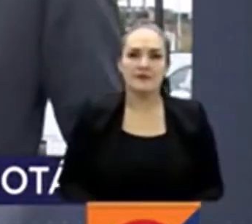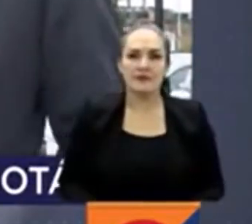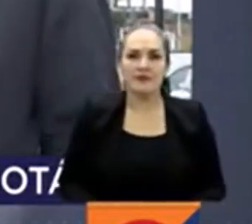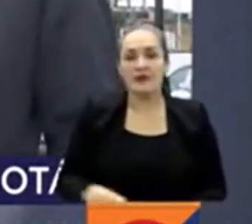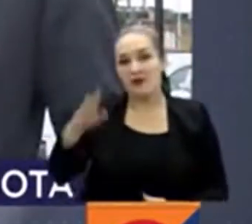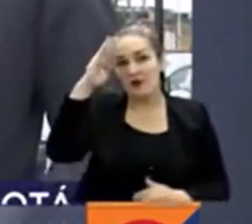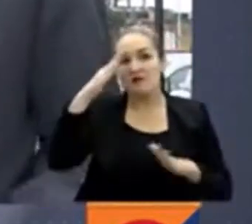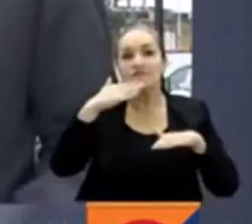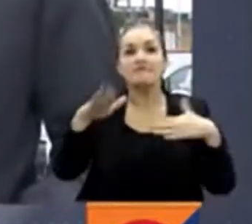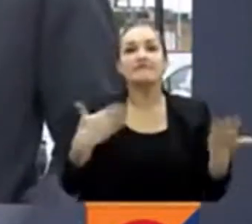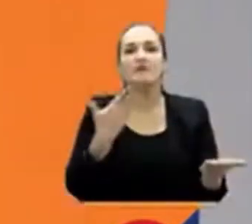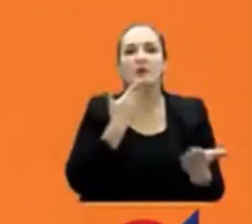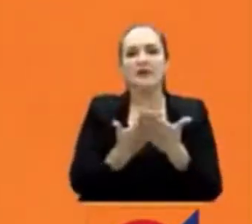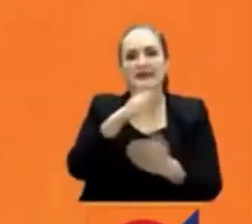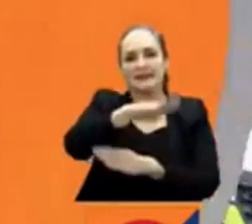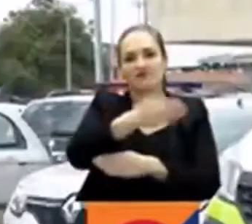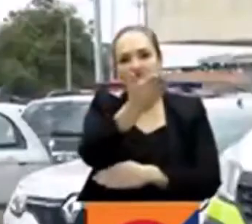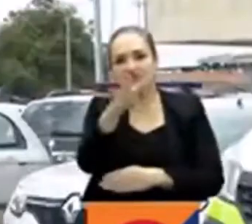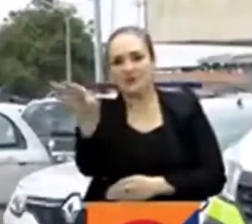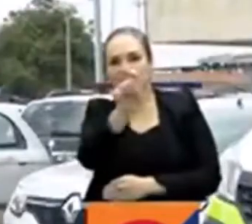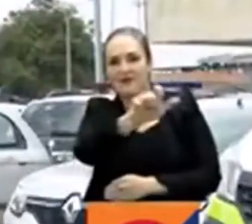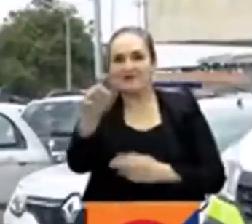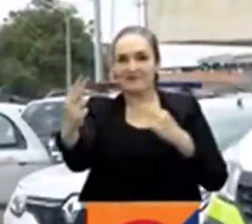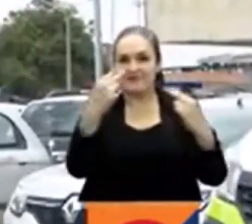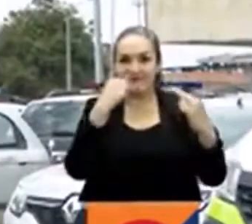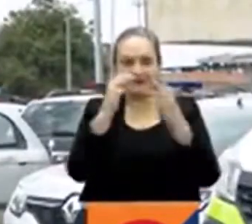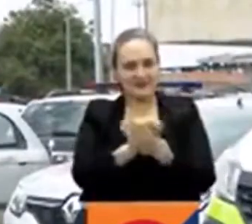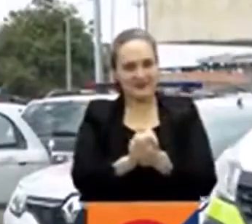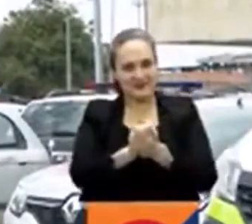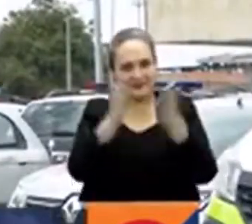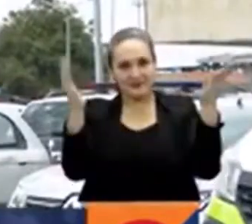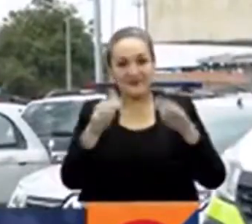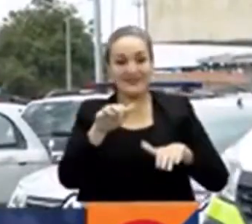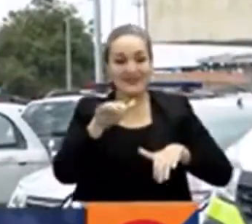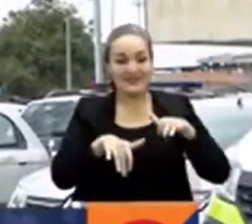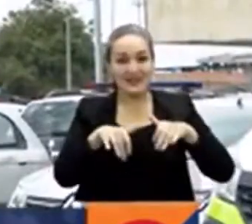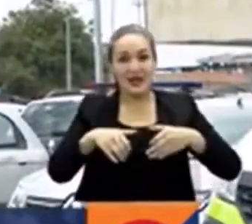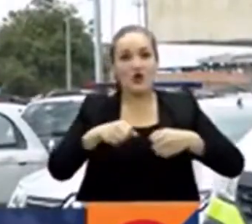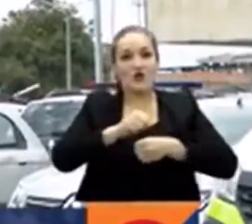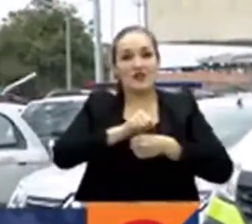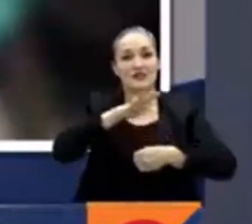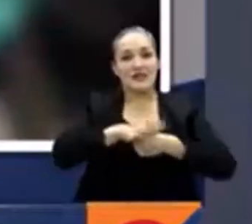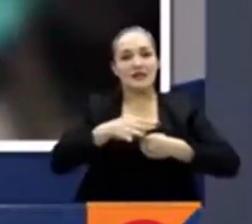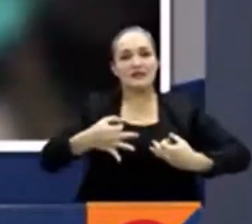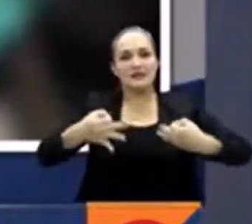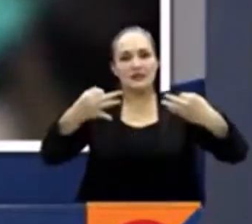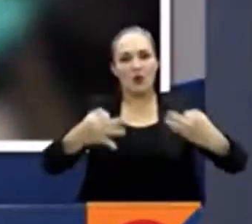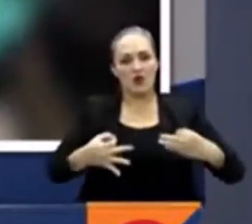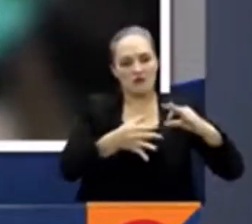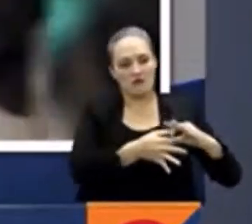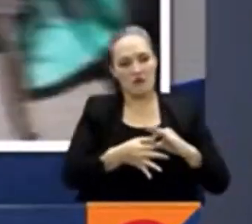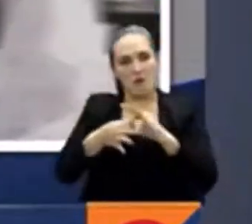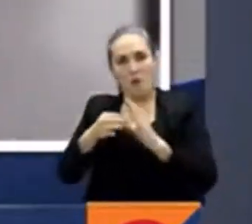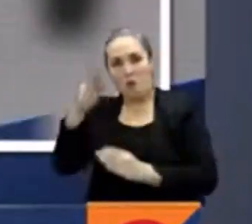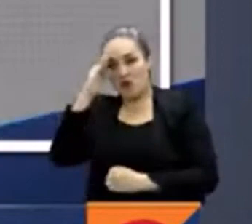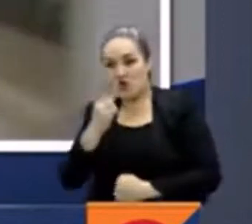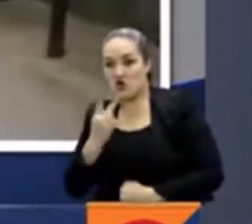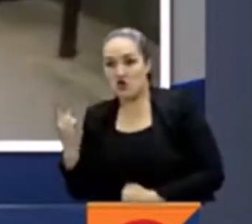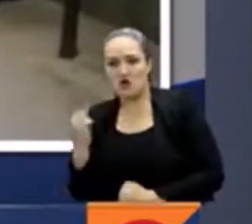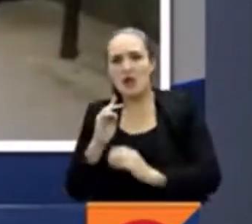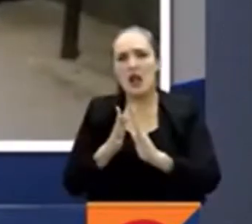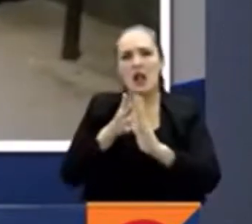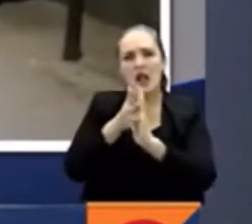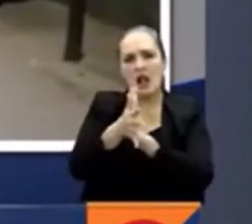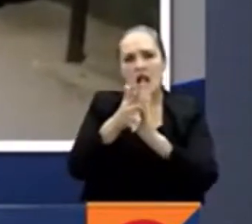Hola, ¿qué tal, José? Muy buenas tardes para usted, para todos los televidentes. Según el secretario distrital de Seguridad, el comandante de la Policía Metropolitana de Bogotá y